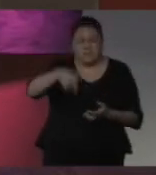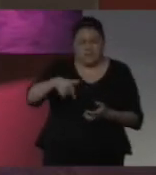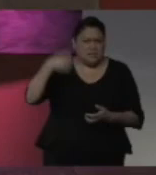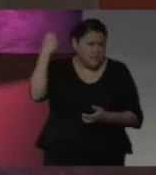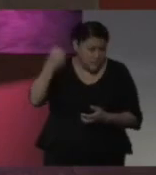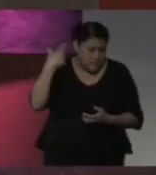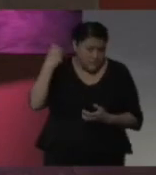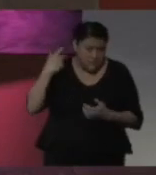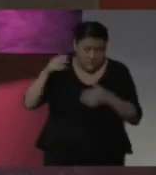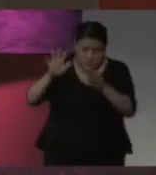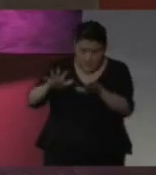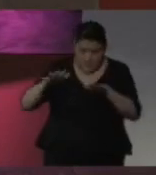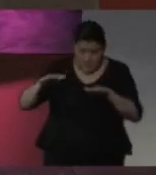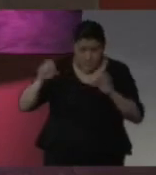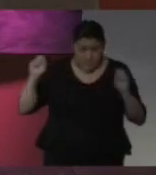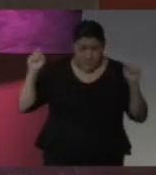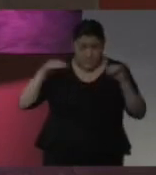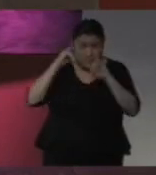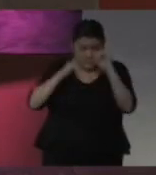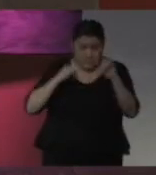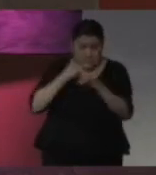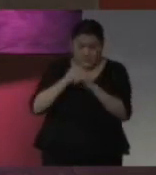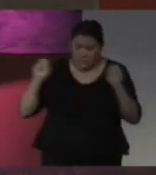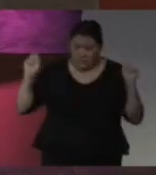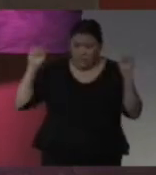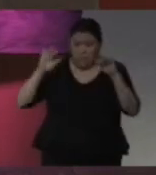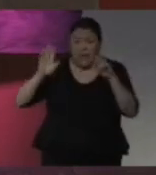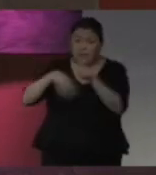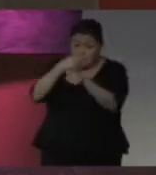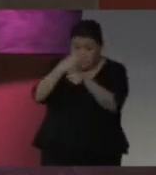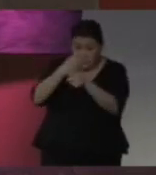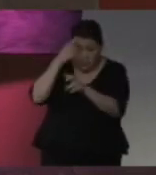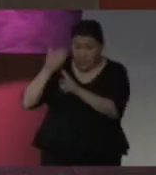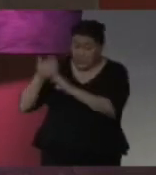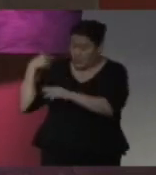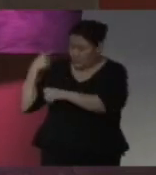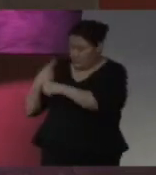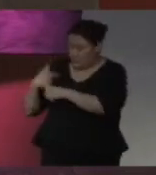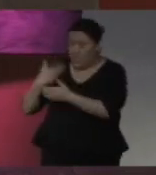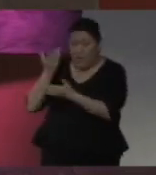este encuentro, este congreso internacional, este segundo encuentro, ya vamos por la segunda